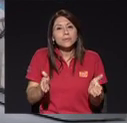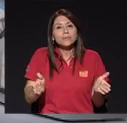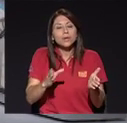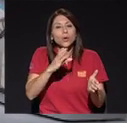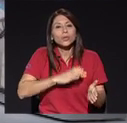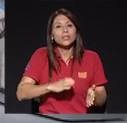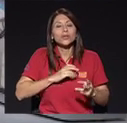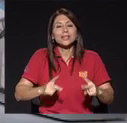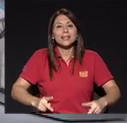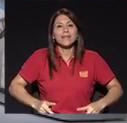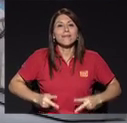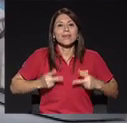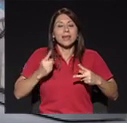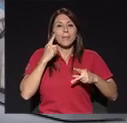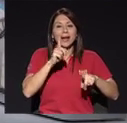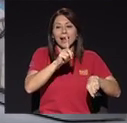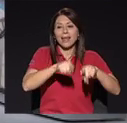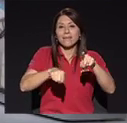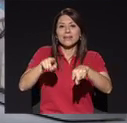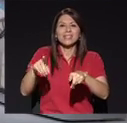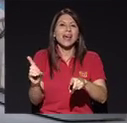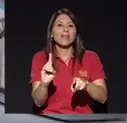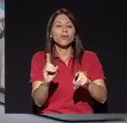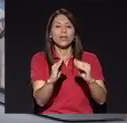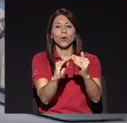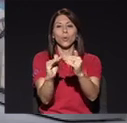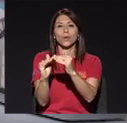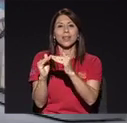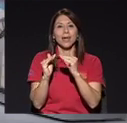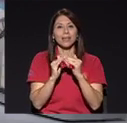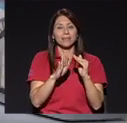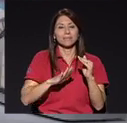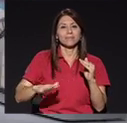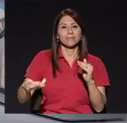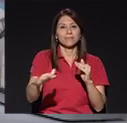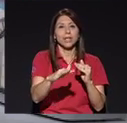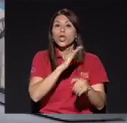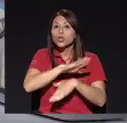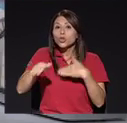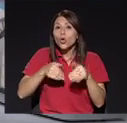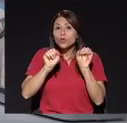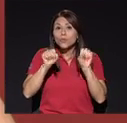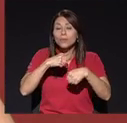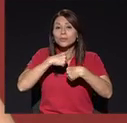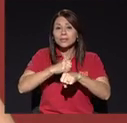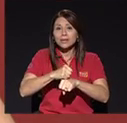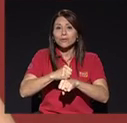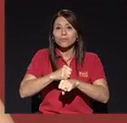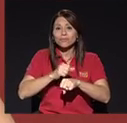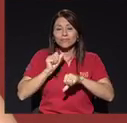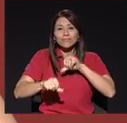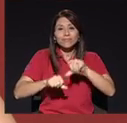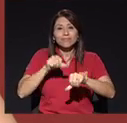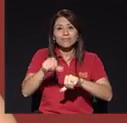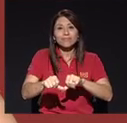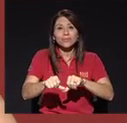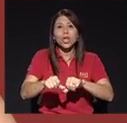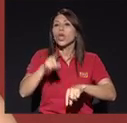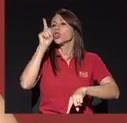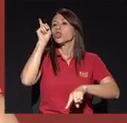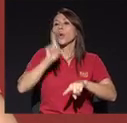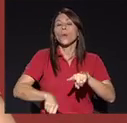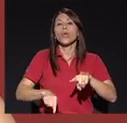en comunidad para la diversidad. Y todos podemos generar condiciones y creo que podemos hacer un esfuerzo. No